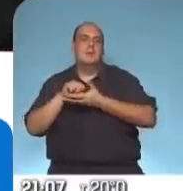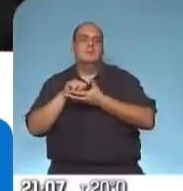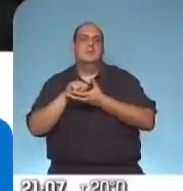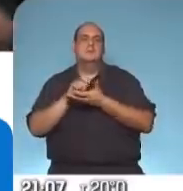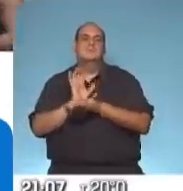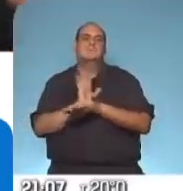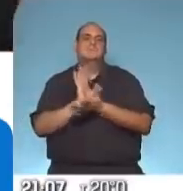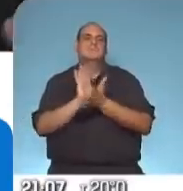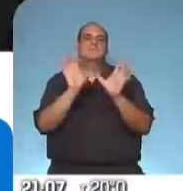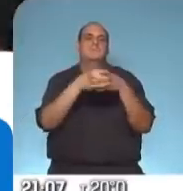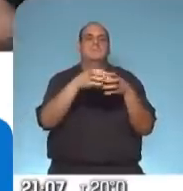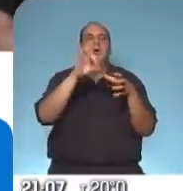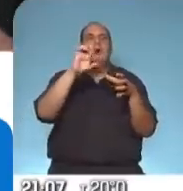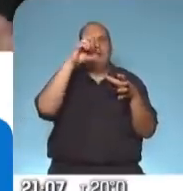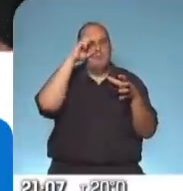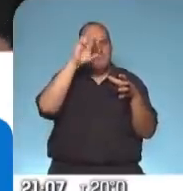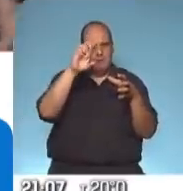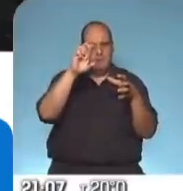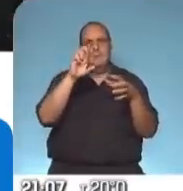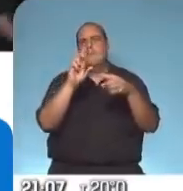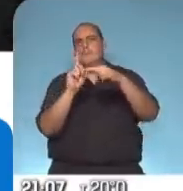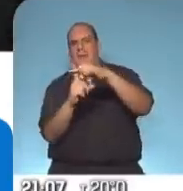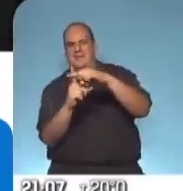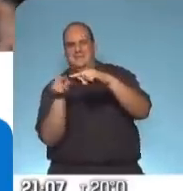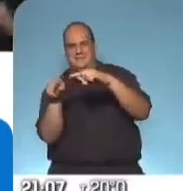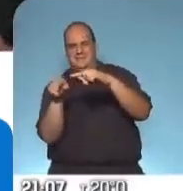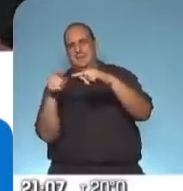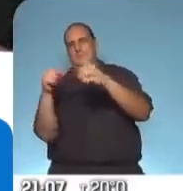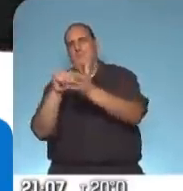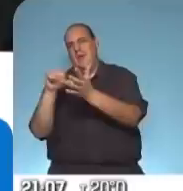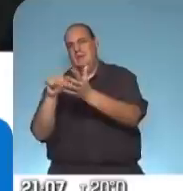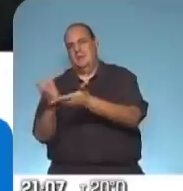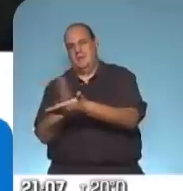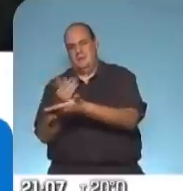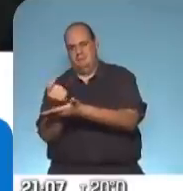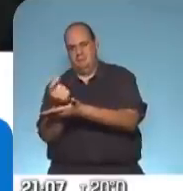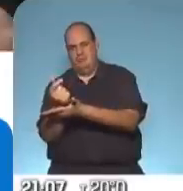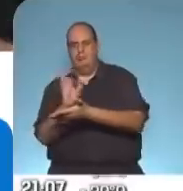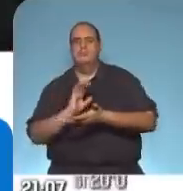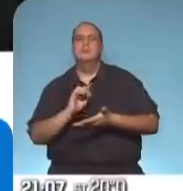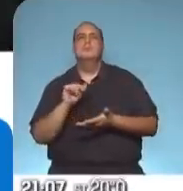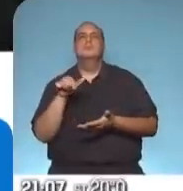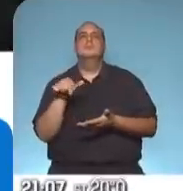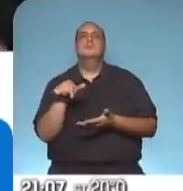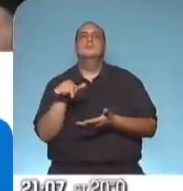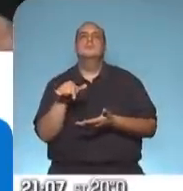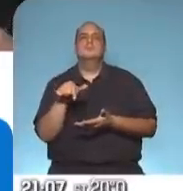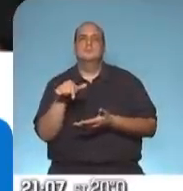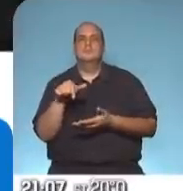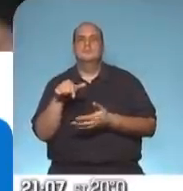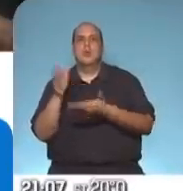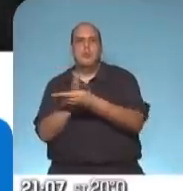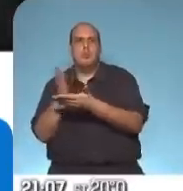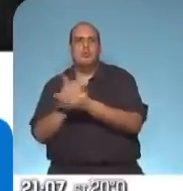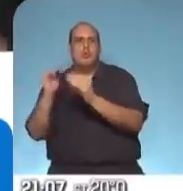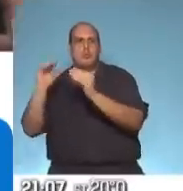a lo que se conoce como la OPEP más, es decir, a los países, los grandes países productores, van a bajar la producción.